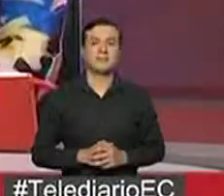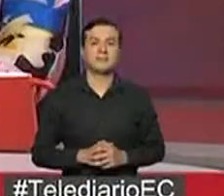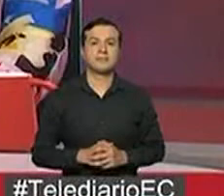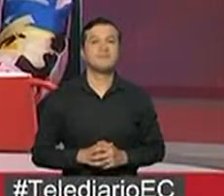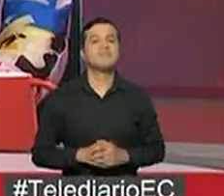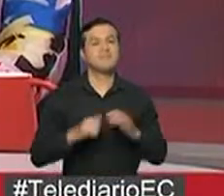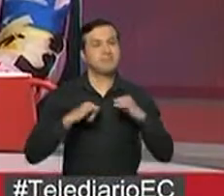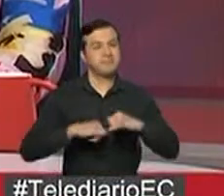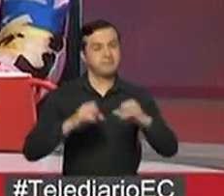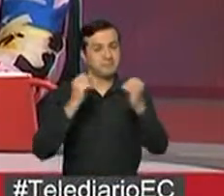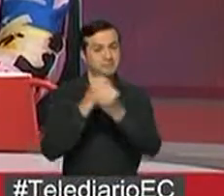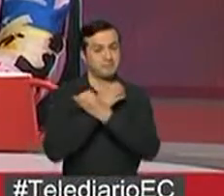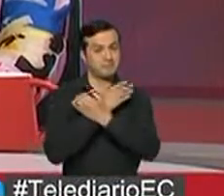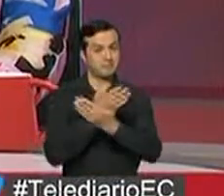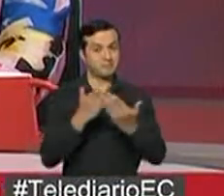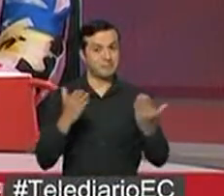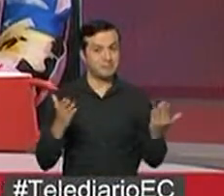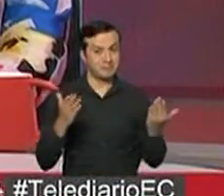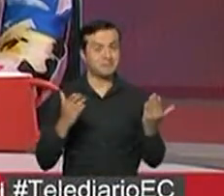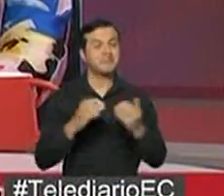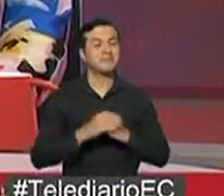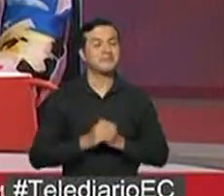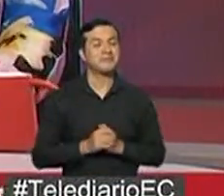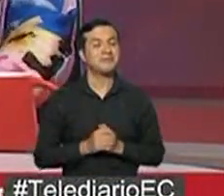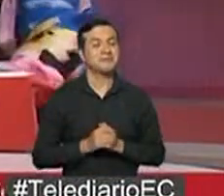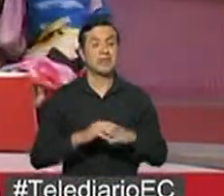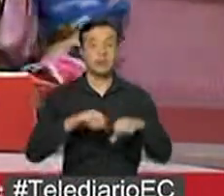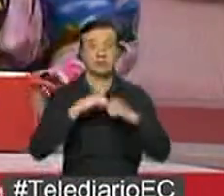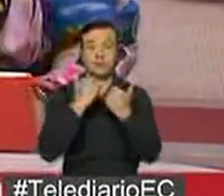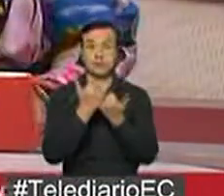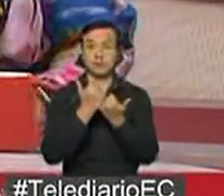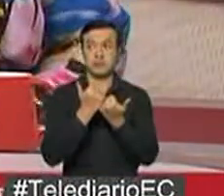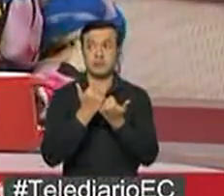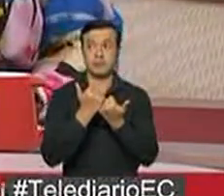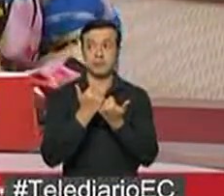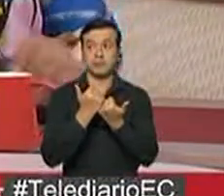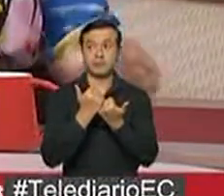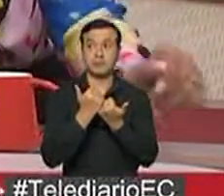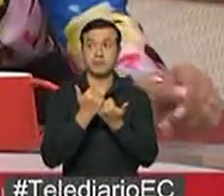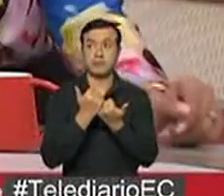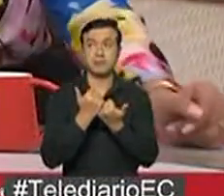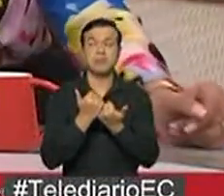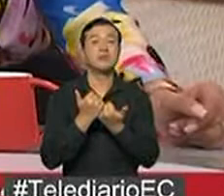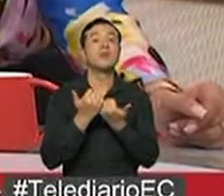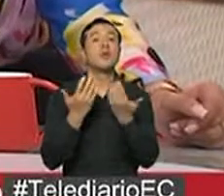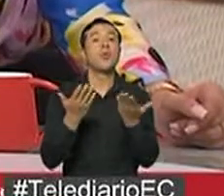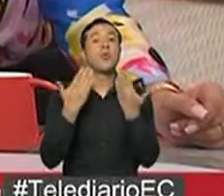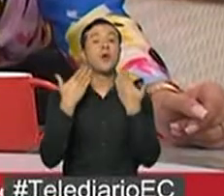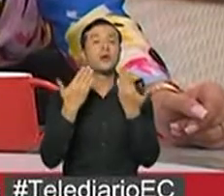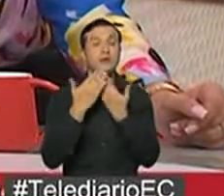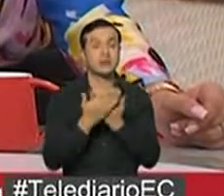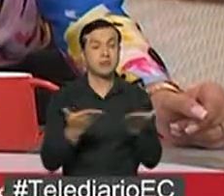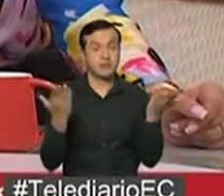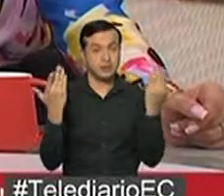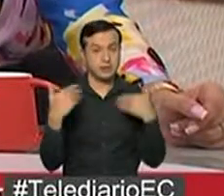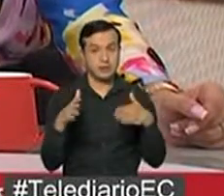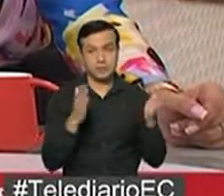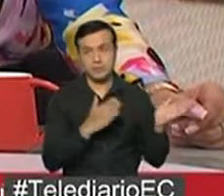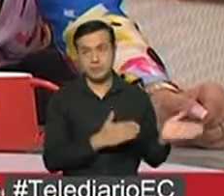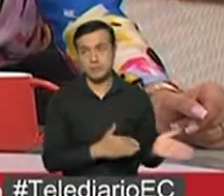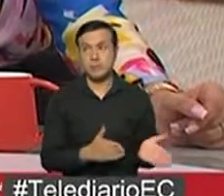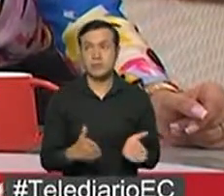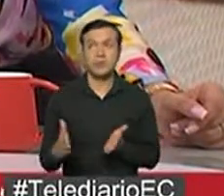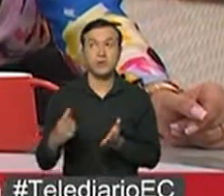continuamos con más información aquí en su telediario la asamblea y aquí vamos con esta información en guayaquil se lleva a cabo la